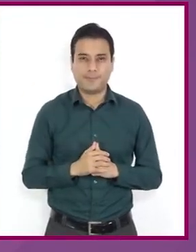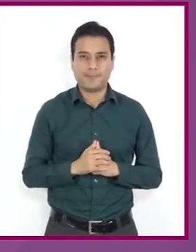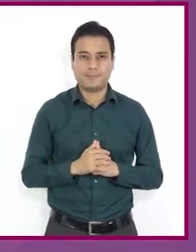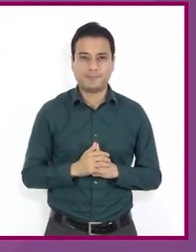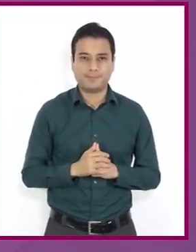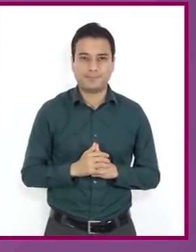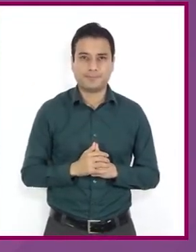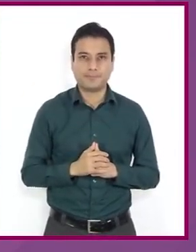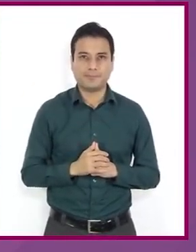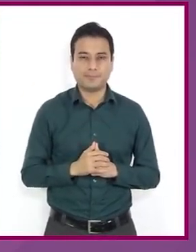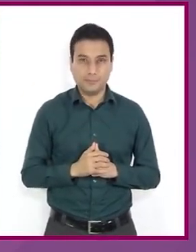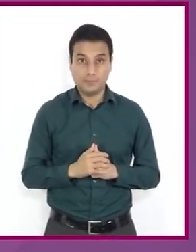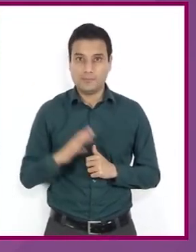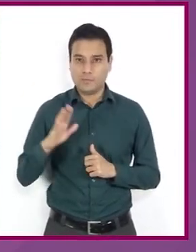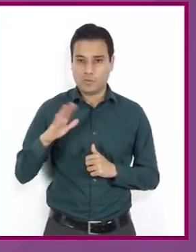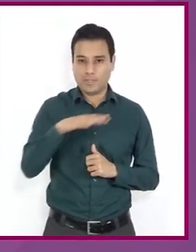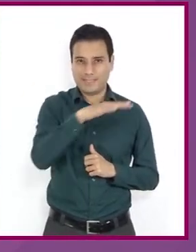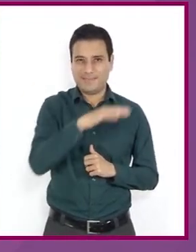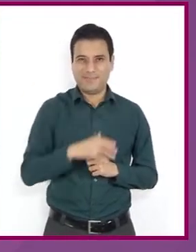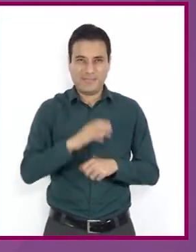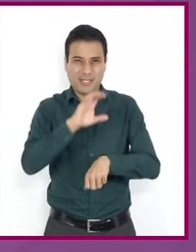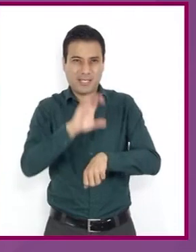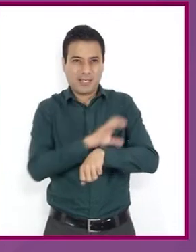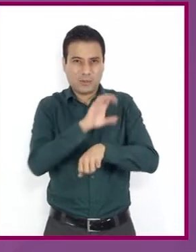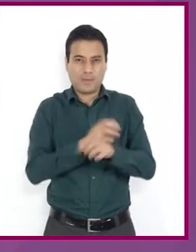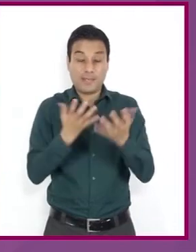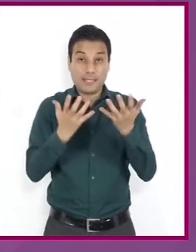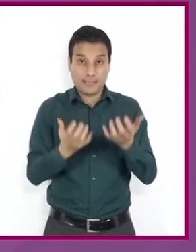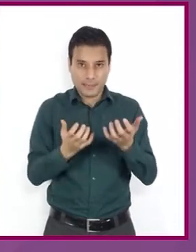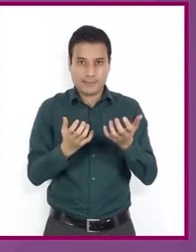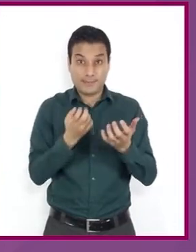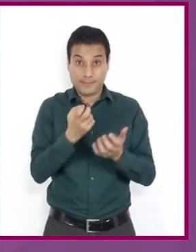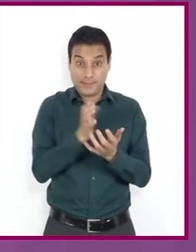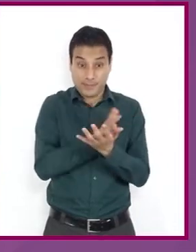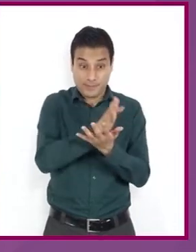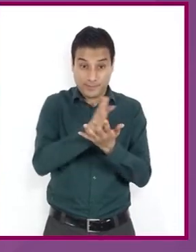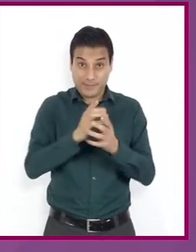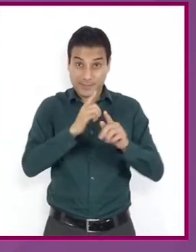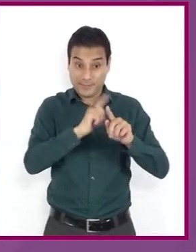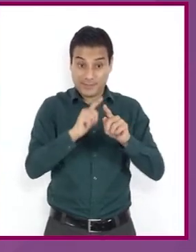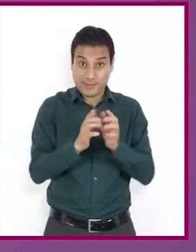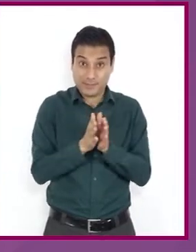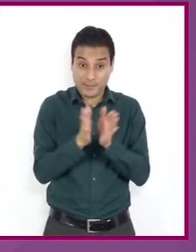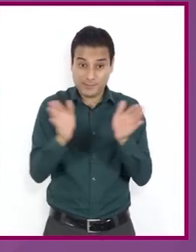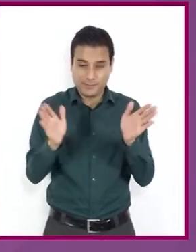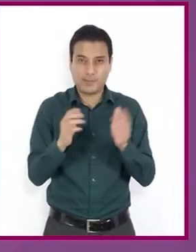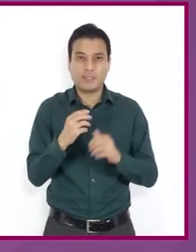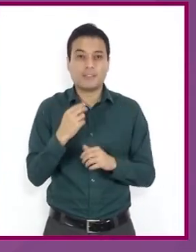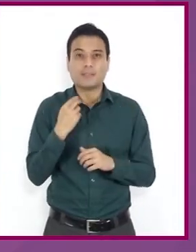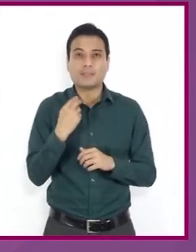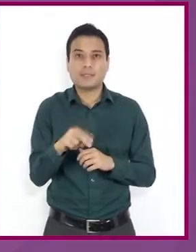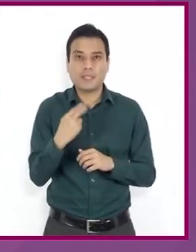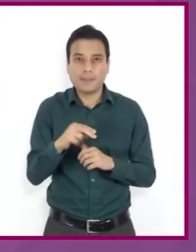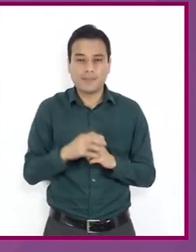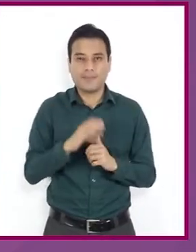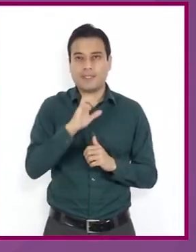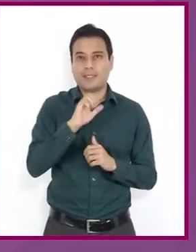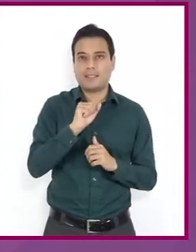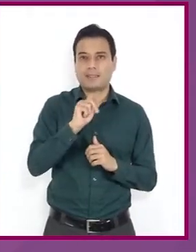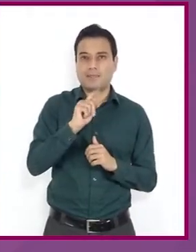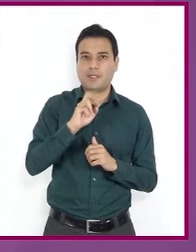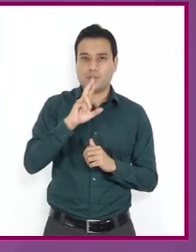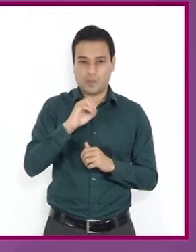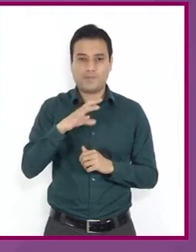El conjunto de ondas electromagnéticas constituye el espectro electromagnético en el cual se representan desde las ondas